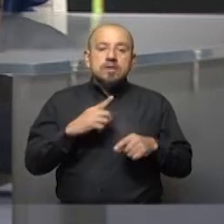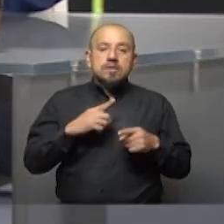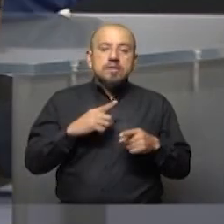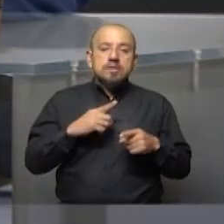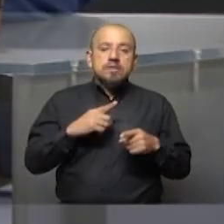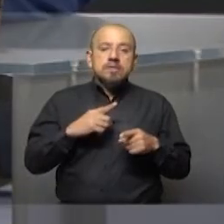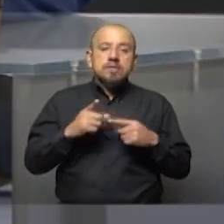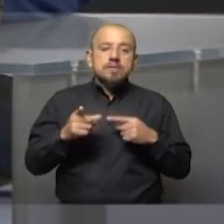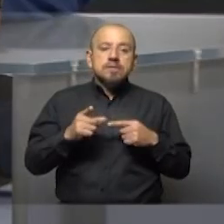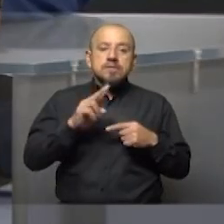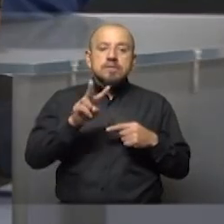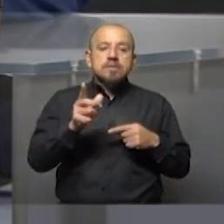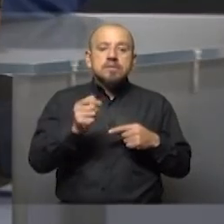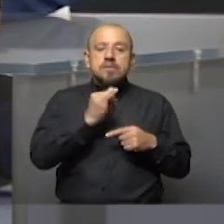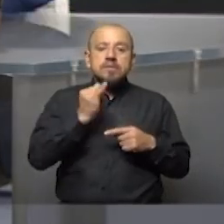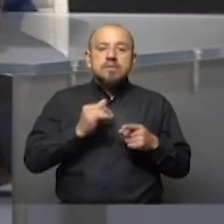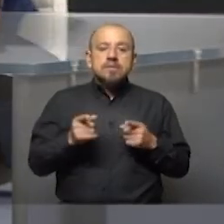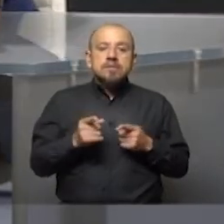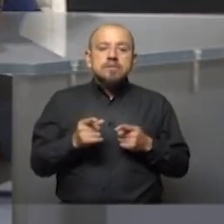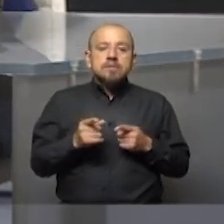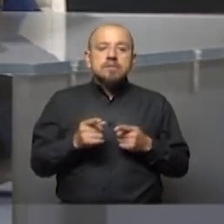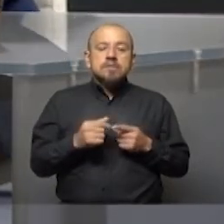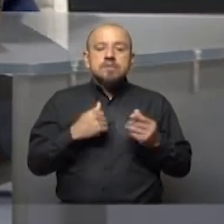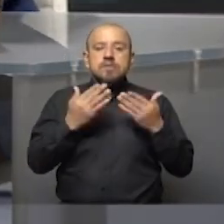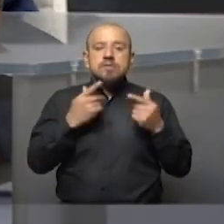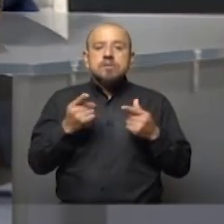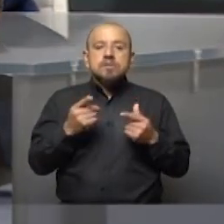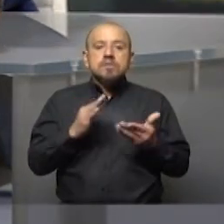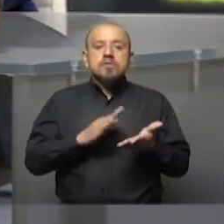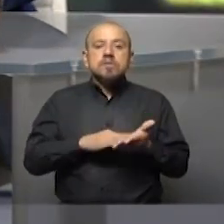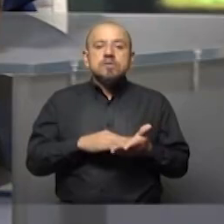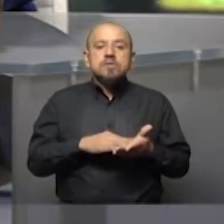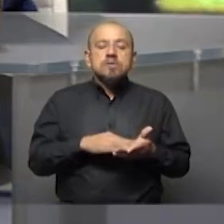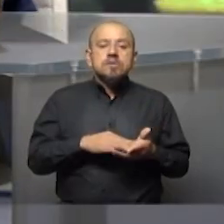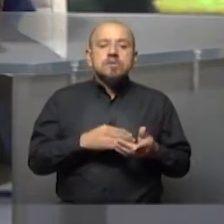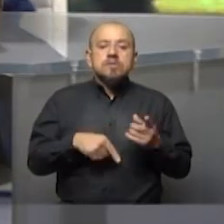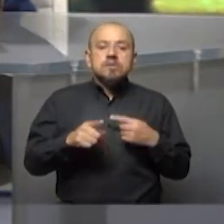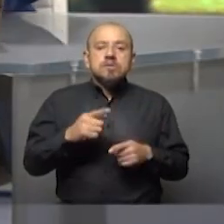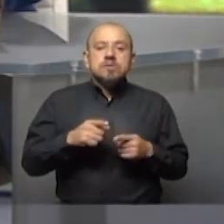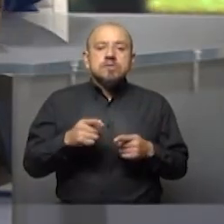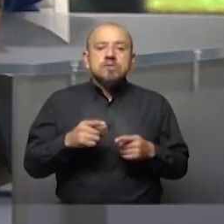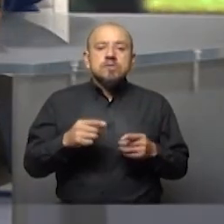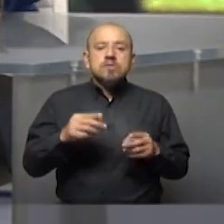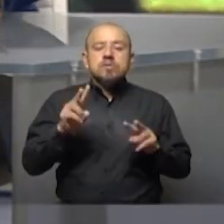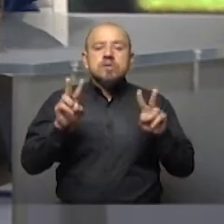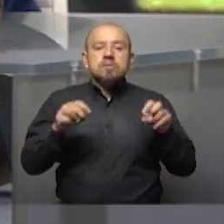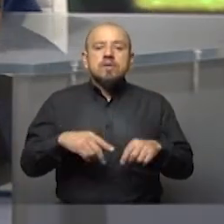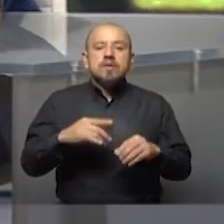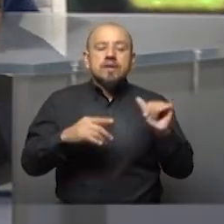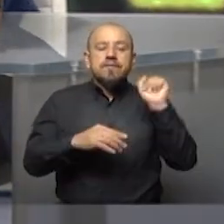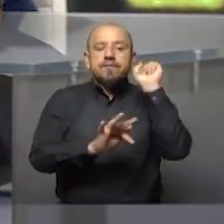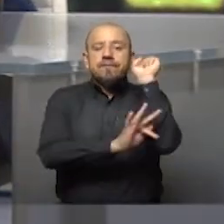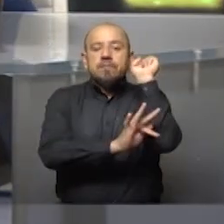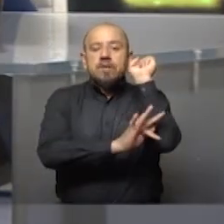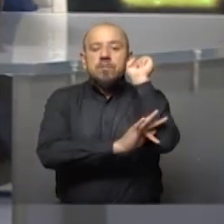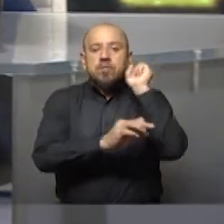nadie interesan vamos a hablar en torno Y a partir de la publicación sobre feminismo como decíamos